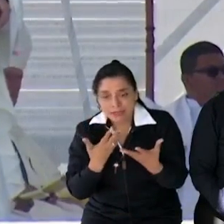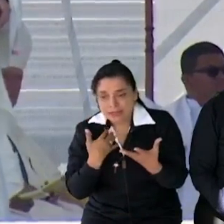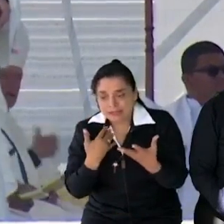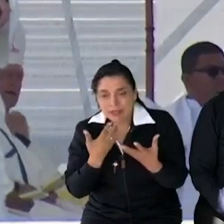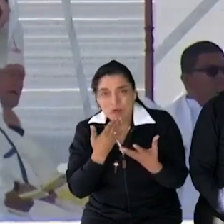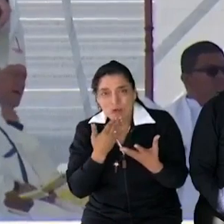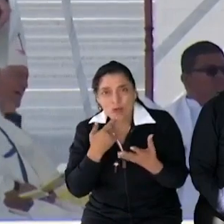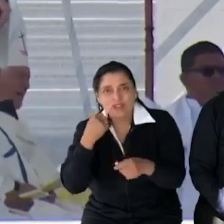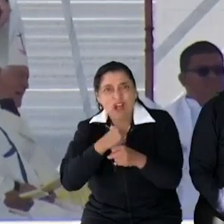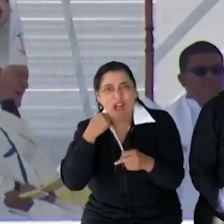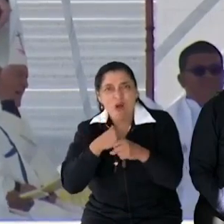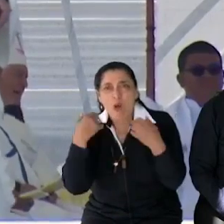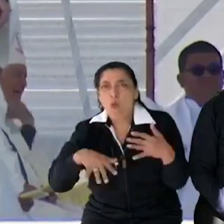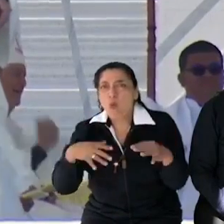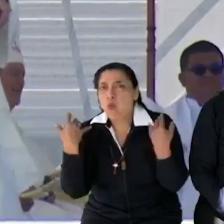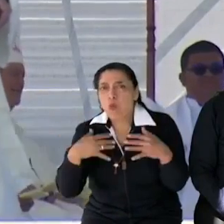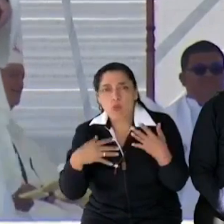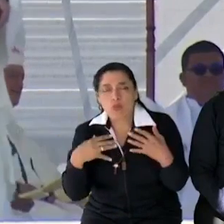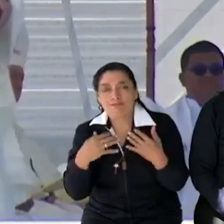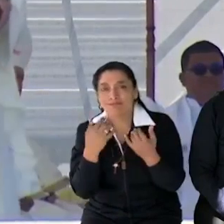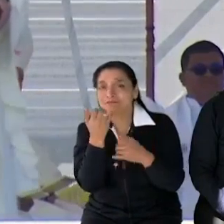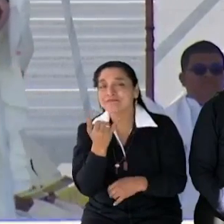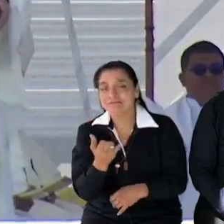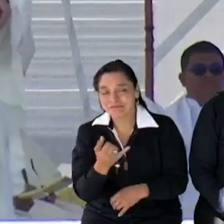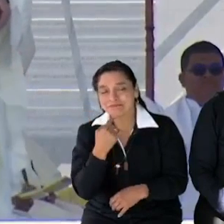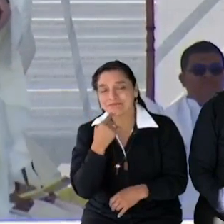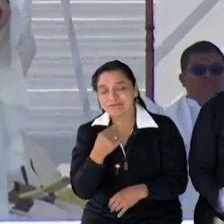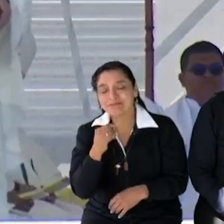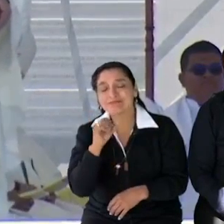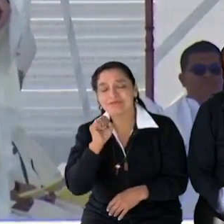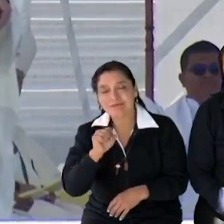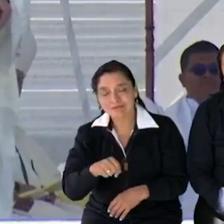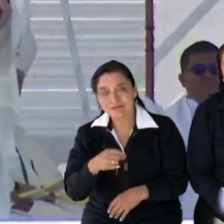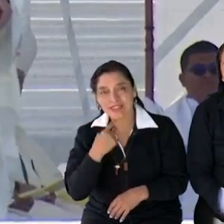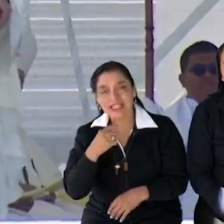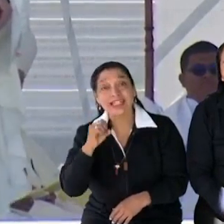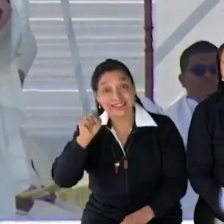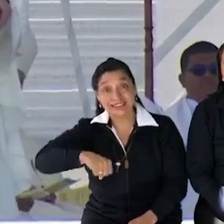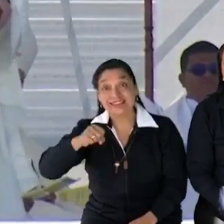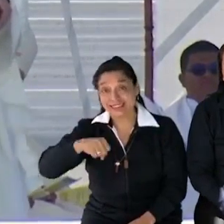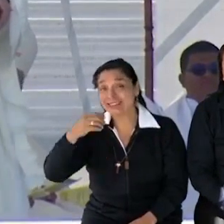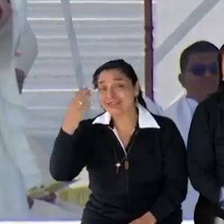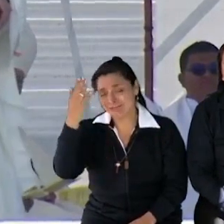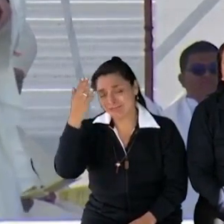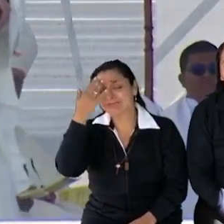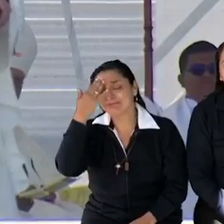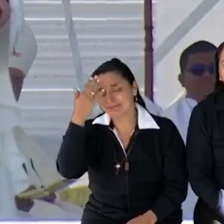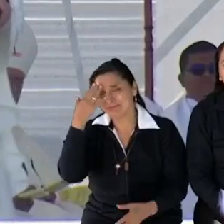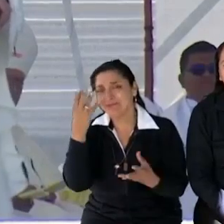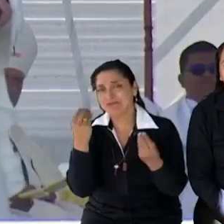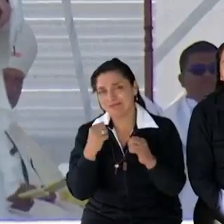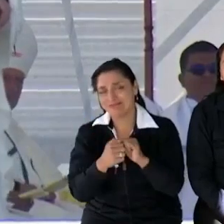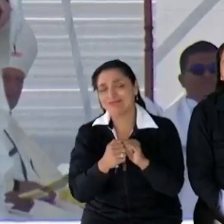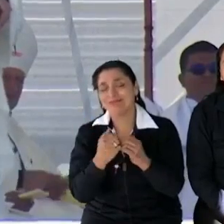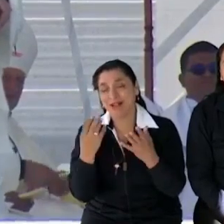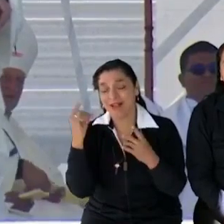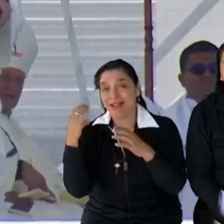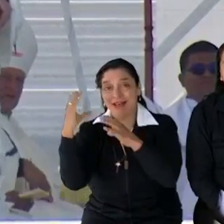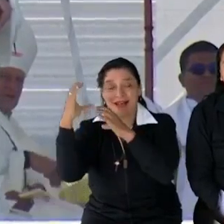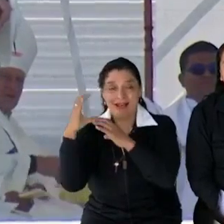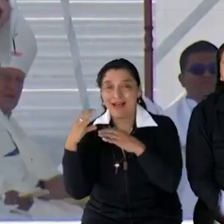metido. Hoy puedo decir que sí sé en lo que nos metimos.